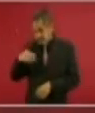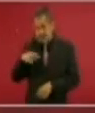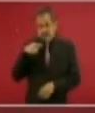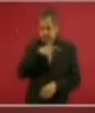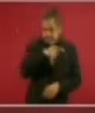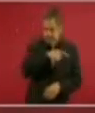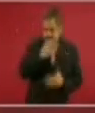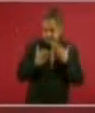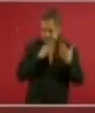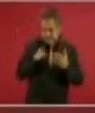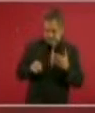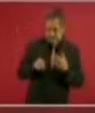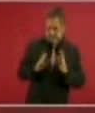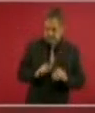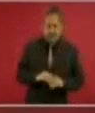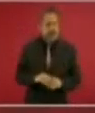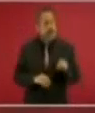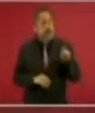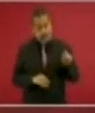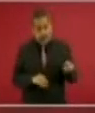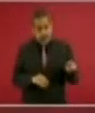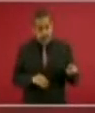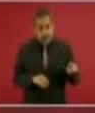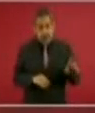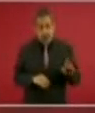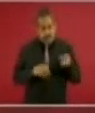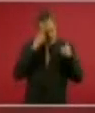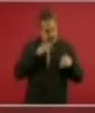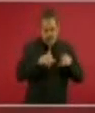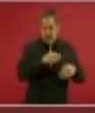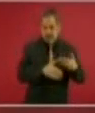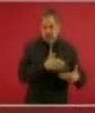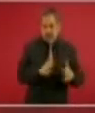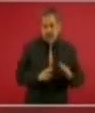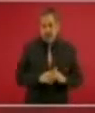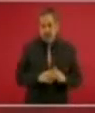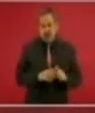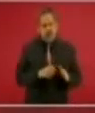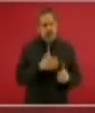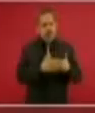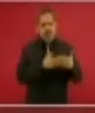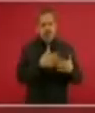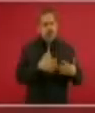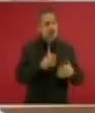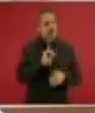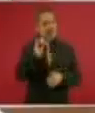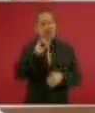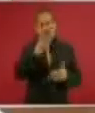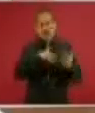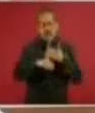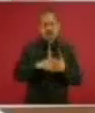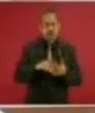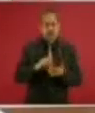Bueno, se dedicó al trabajo y un empresario exitoso, llegó a